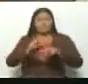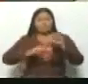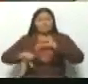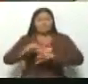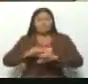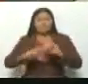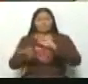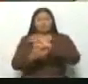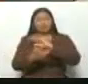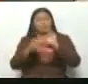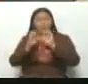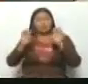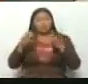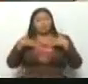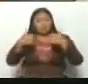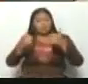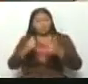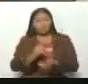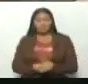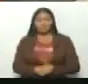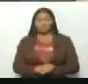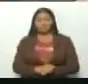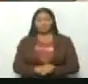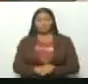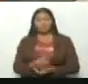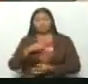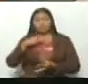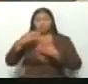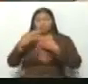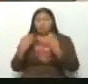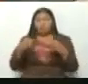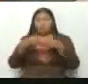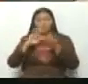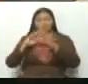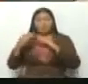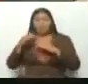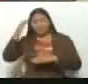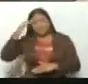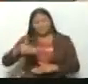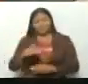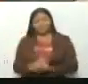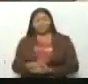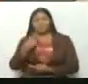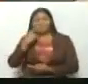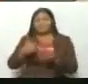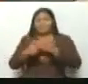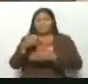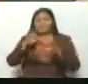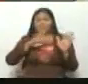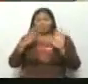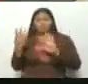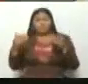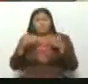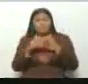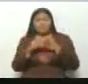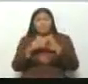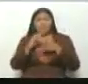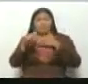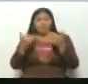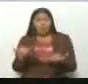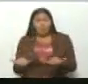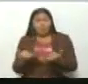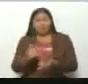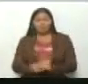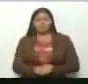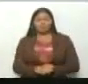Ciencia, Tecnología, Educación y Salud. Y estamos conversando de las brigadas comunitarias militares. Nos decía que más de 18.000 brigadas conformadas hasta